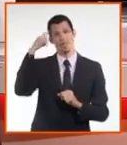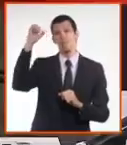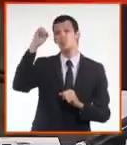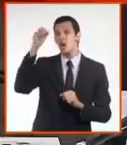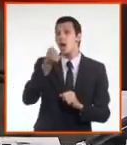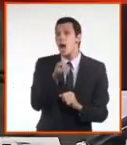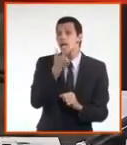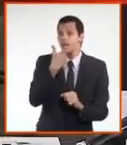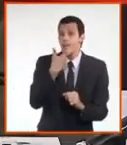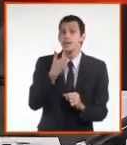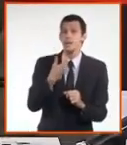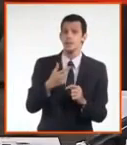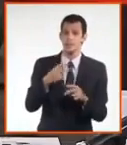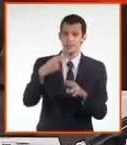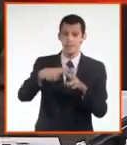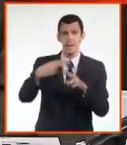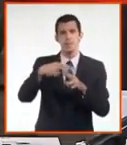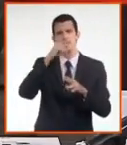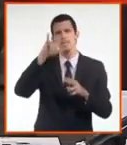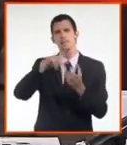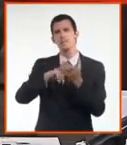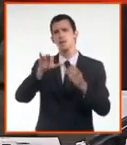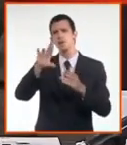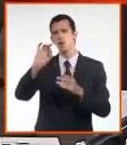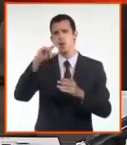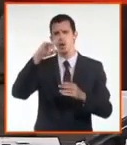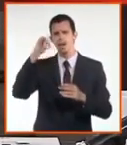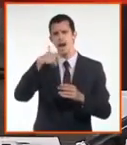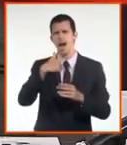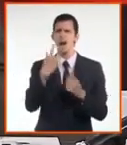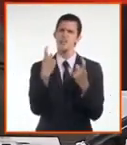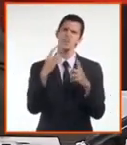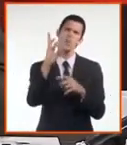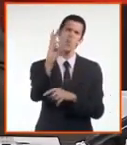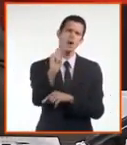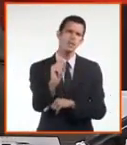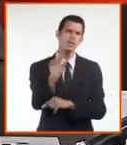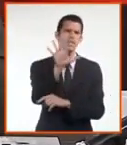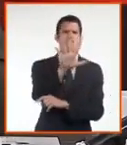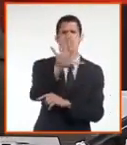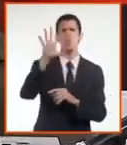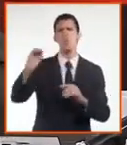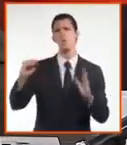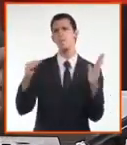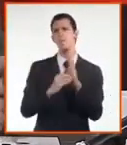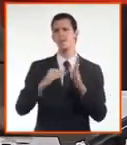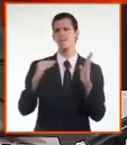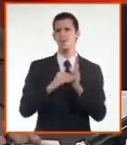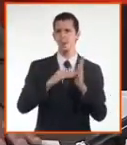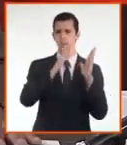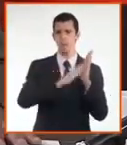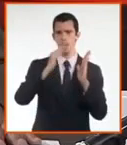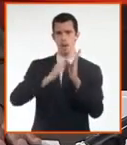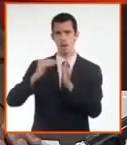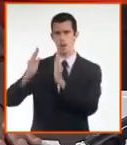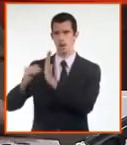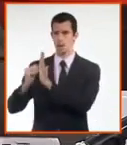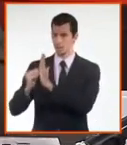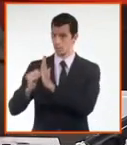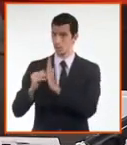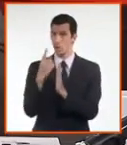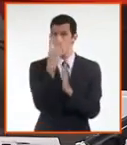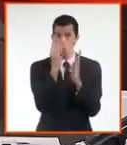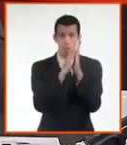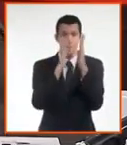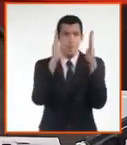estamos hablando de 50 millones mensuales es fuerte y entonces hoy no hay una planta que pueda producir esa cantidad entonces